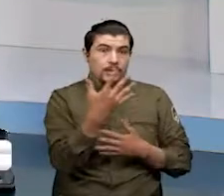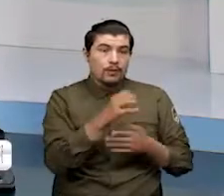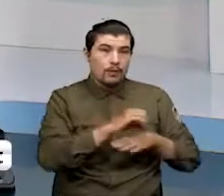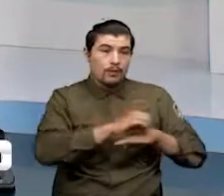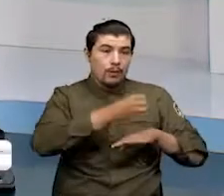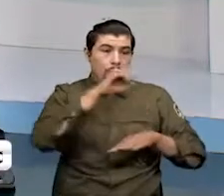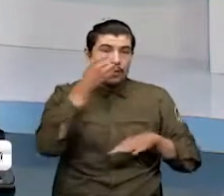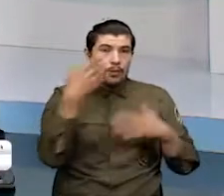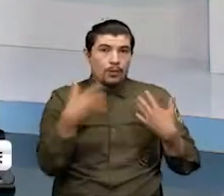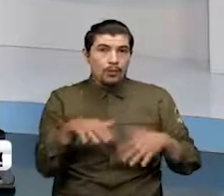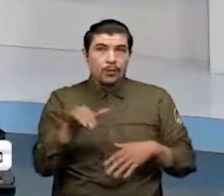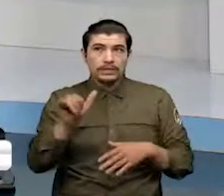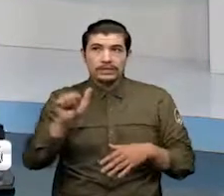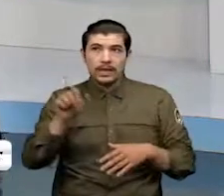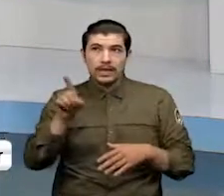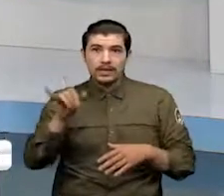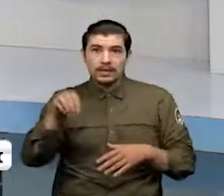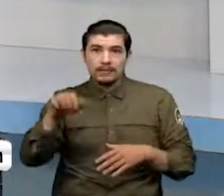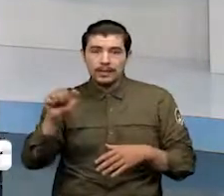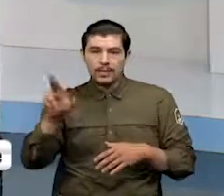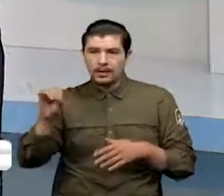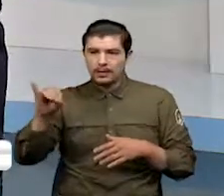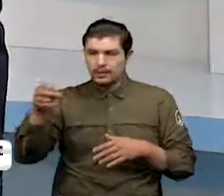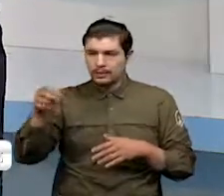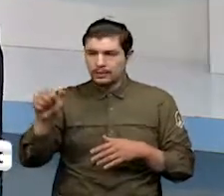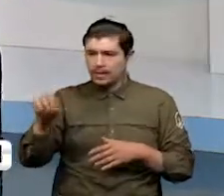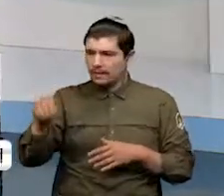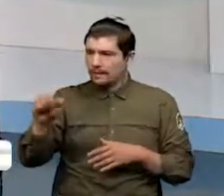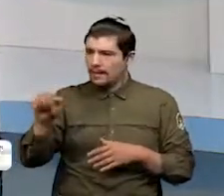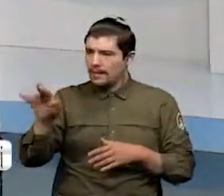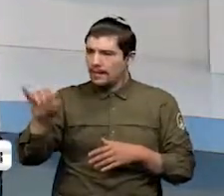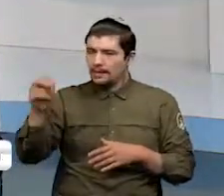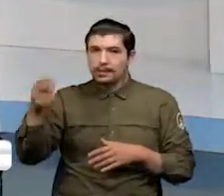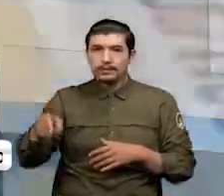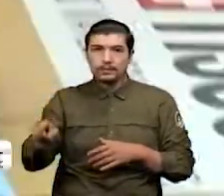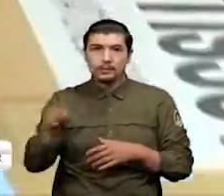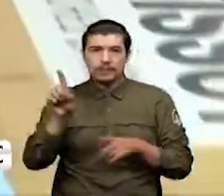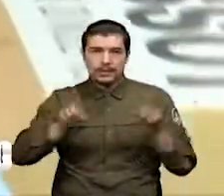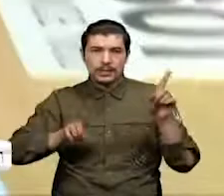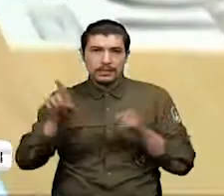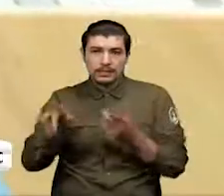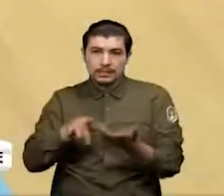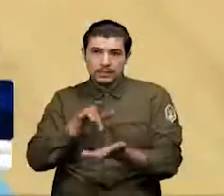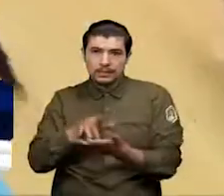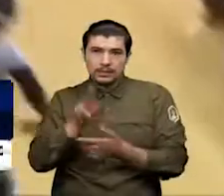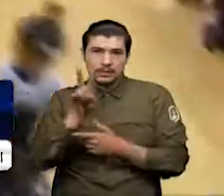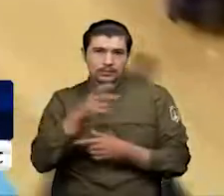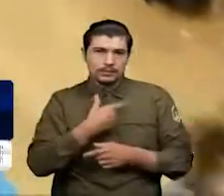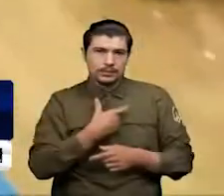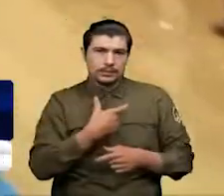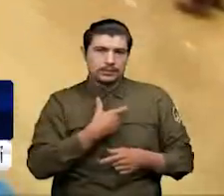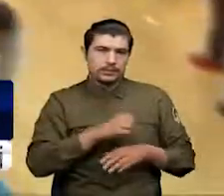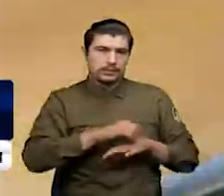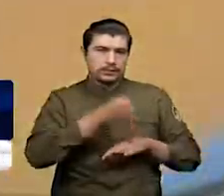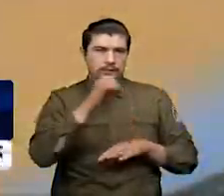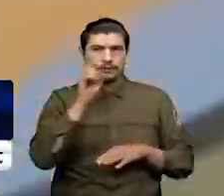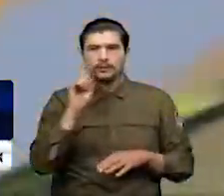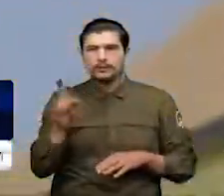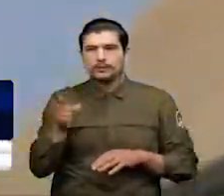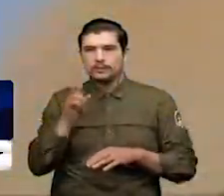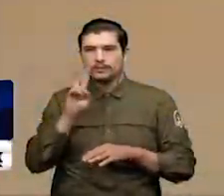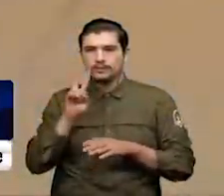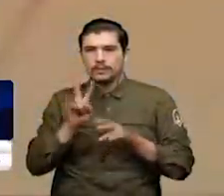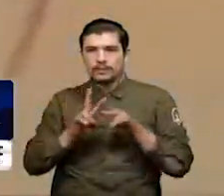yadinis amarís rocha marta bayona esta es la competencia de marta bayona quien ya ha llevado medalla de oro en la velocidad por equipos